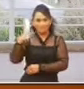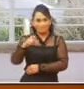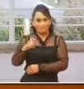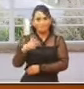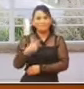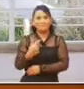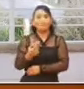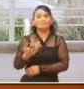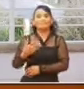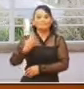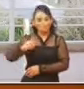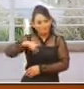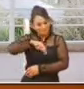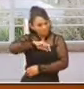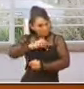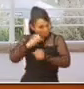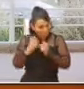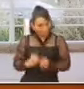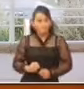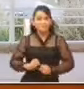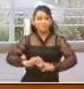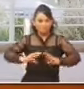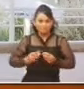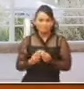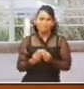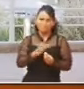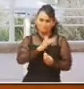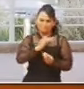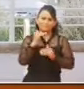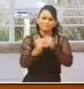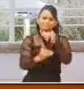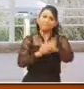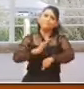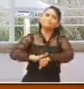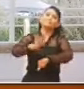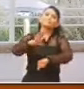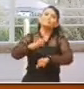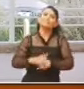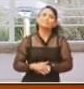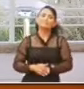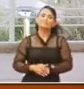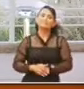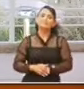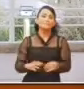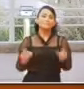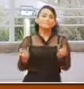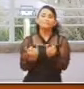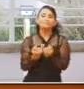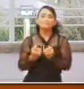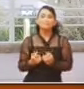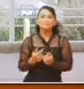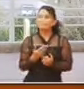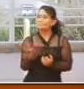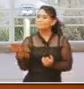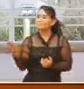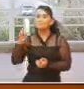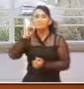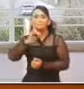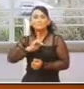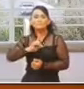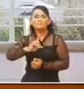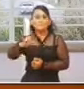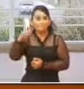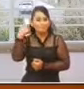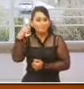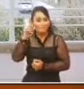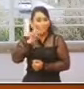de nuestra convicción de que juntos podemos más y de que, así como las queretanas y